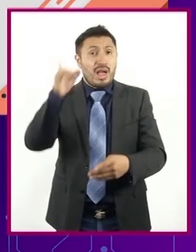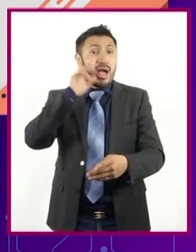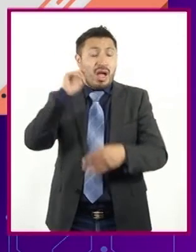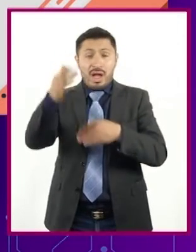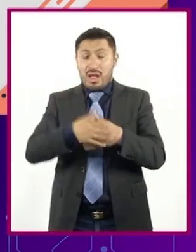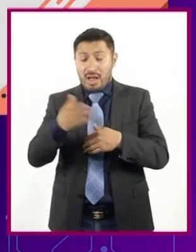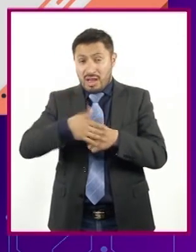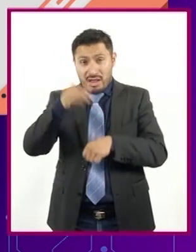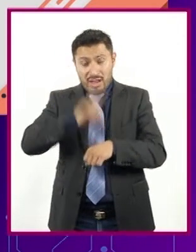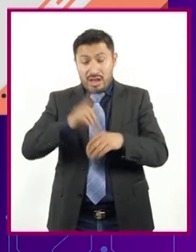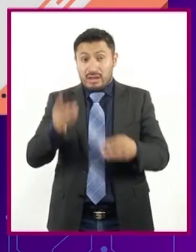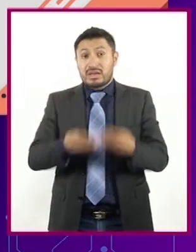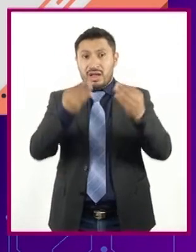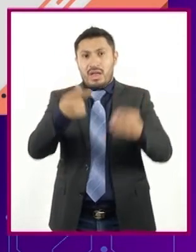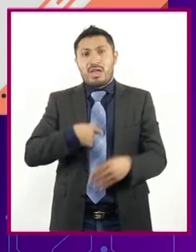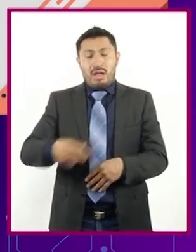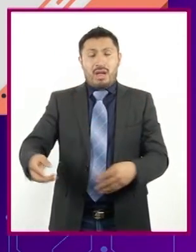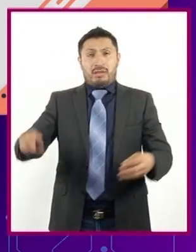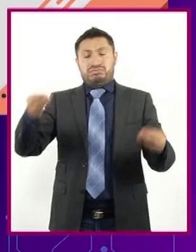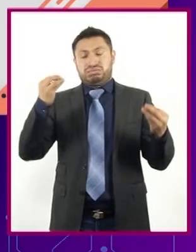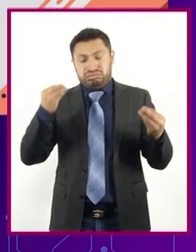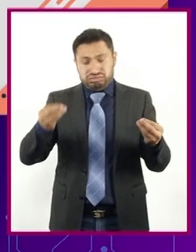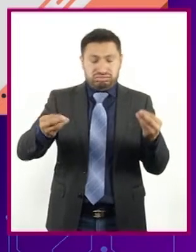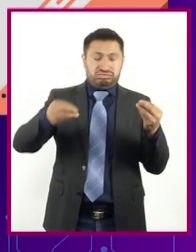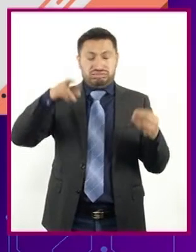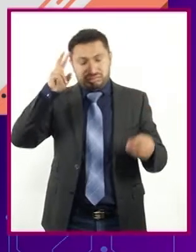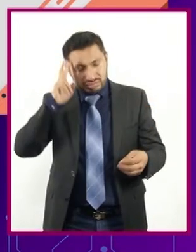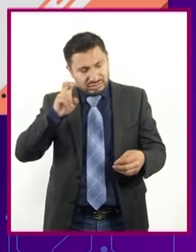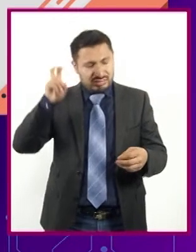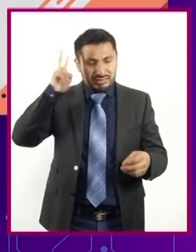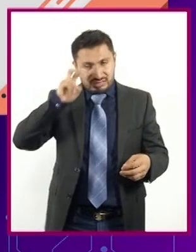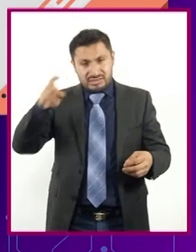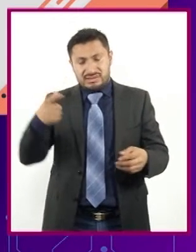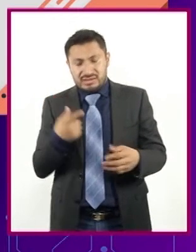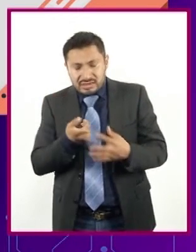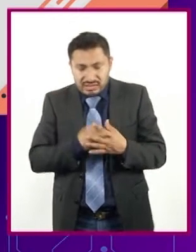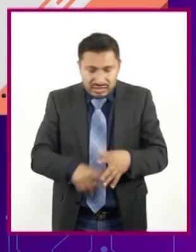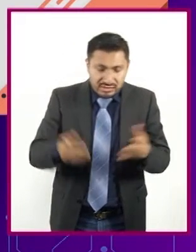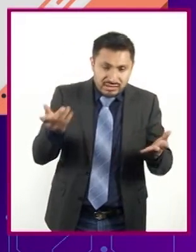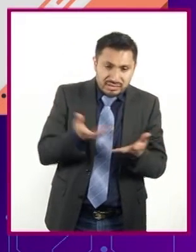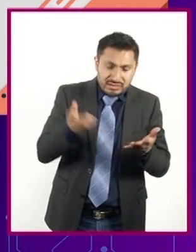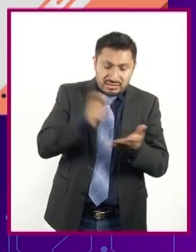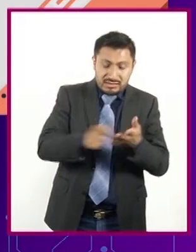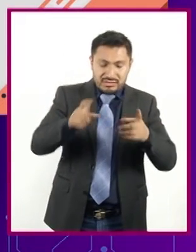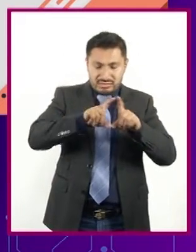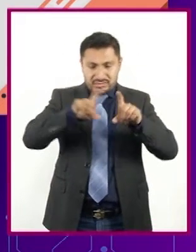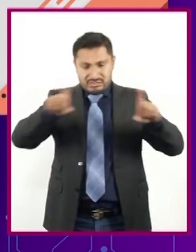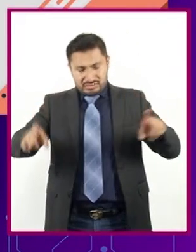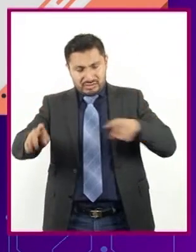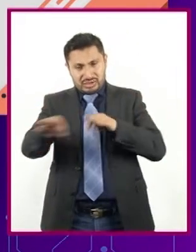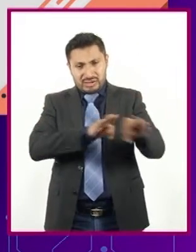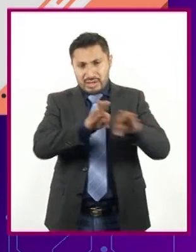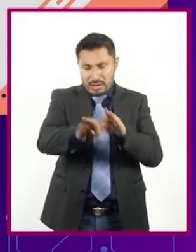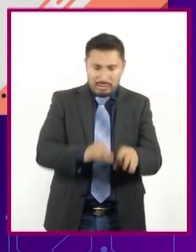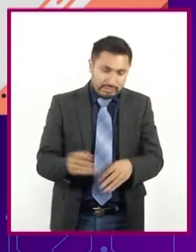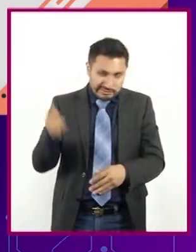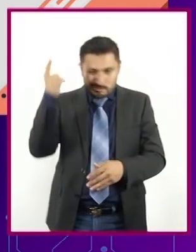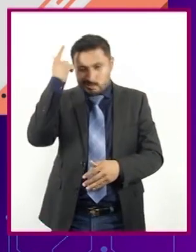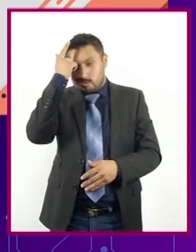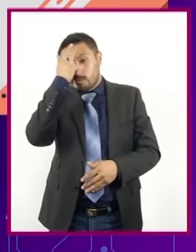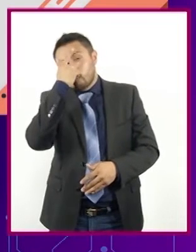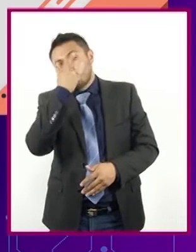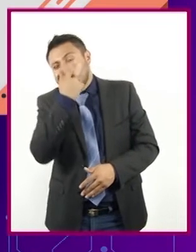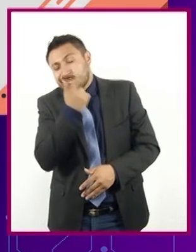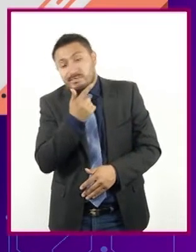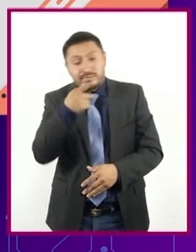siguiente. Y muerta de sueño, comencé a elaborar mi portador textual. Trabajé gran parte de la noche,